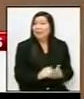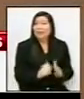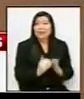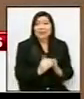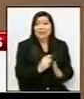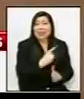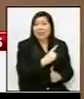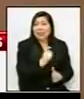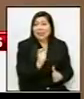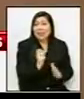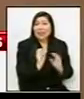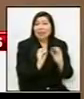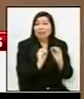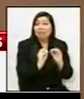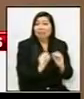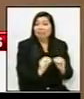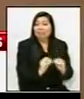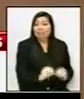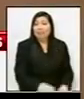artículo 100 ofrece